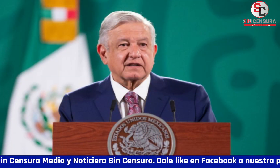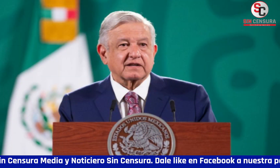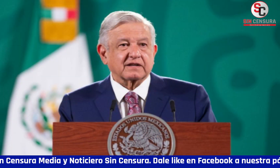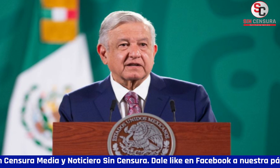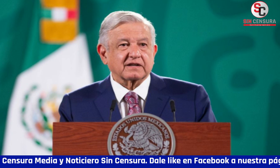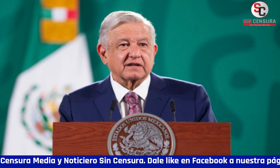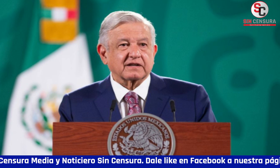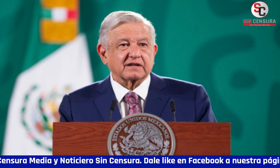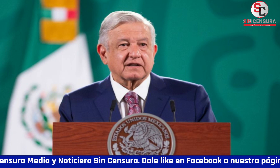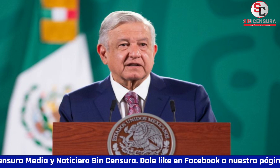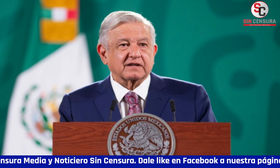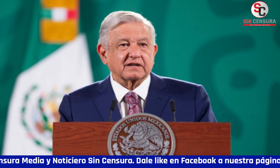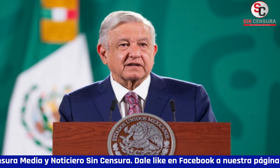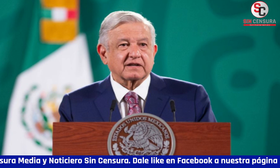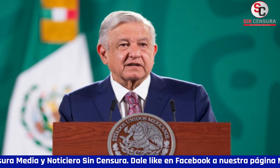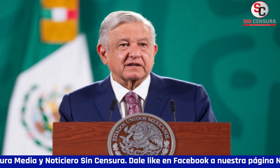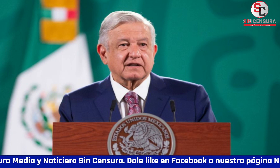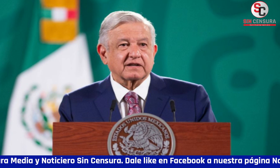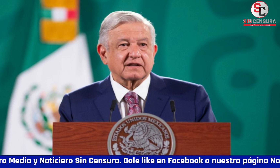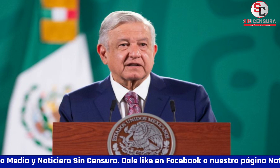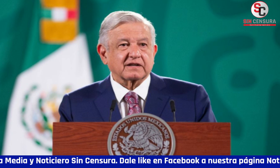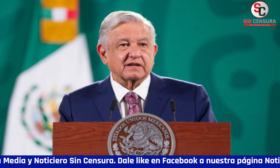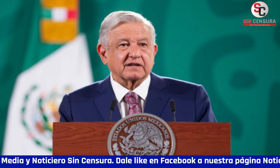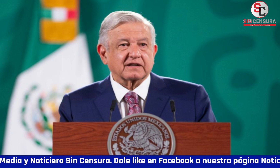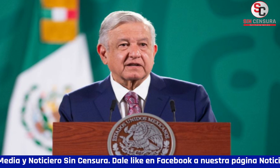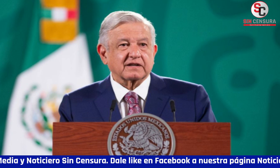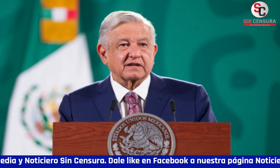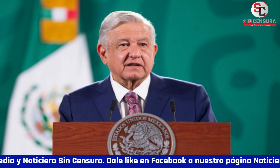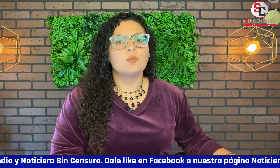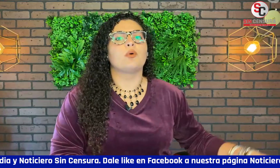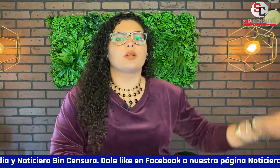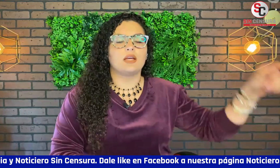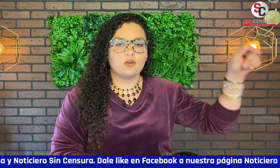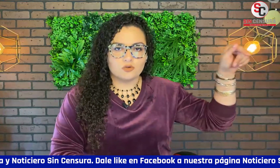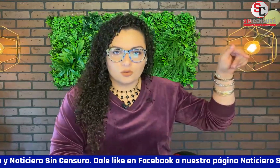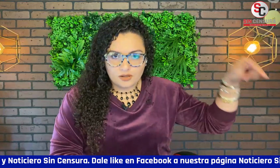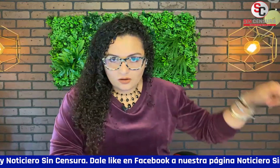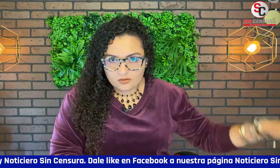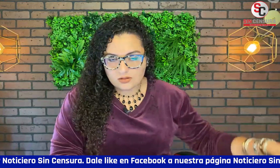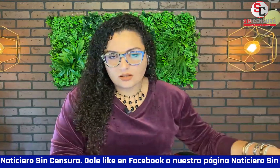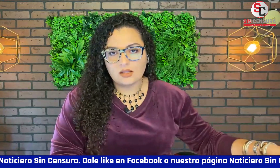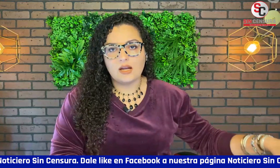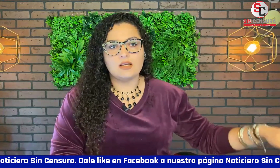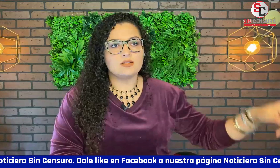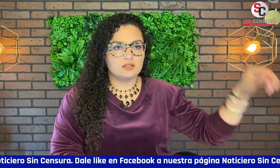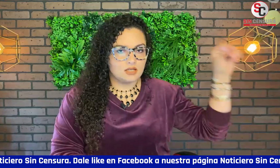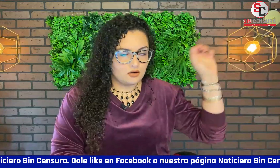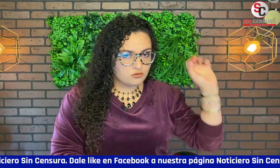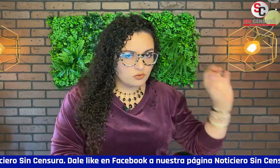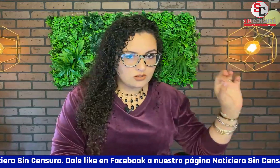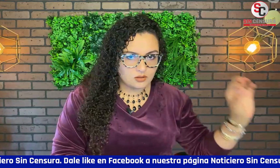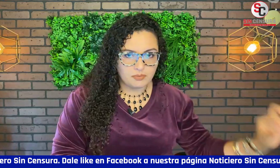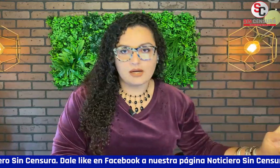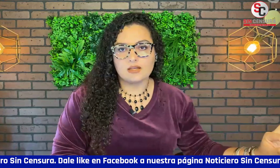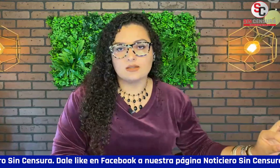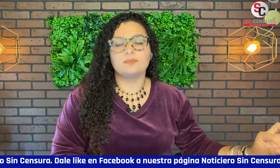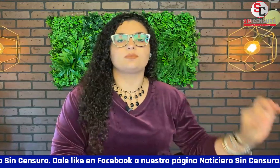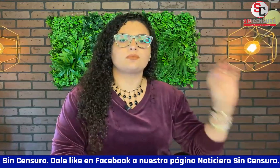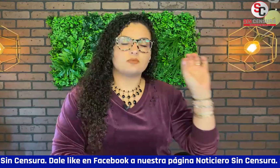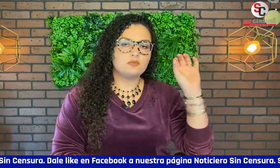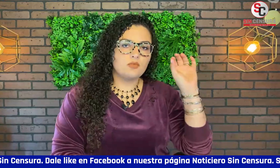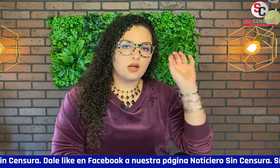esta bolsa, pero no a los gobernadores, porque en los gobiernos estatales y en los